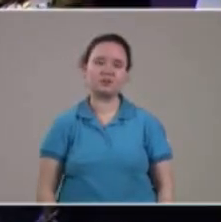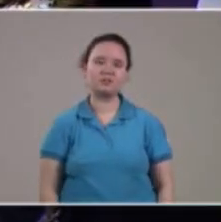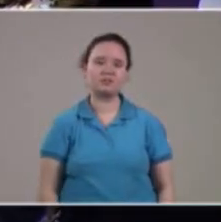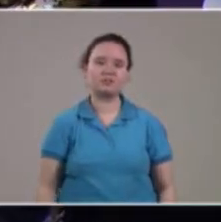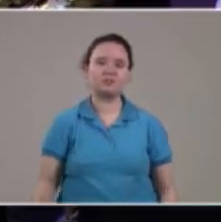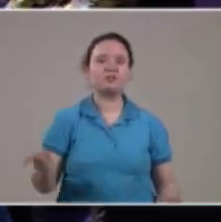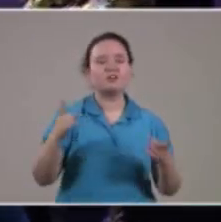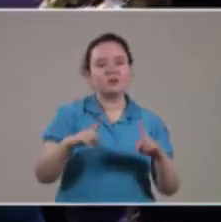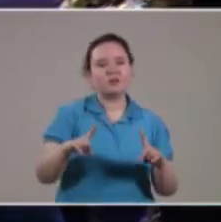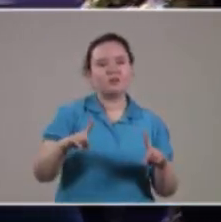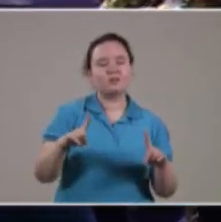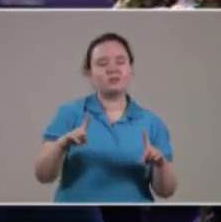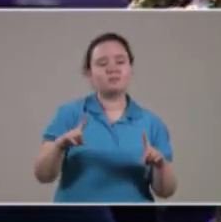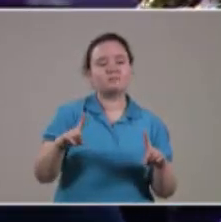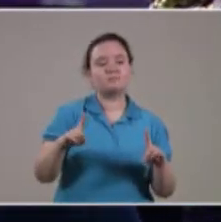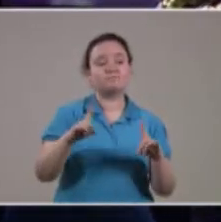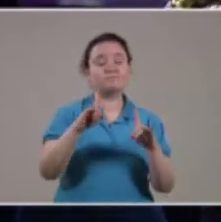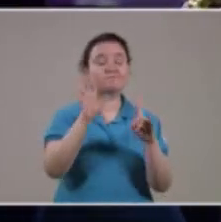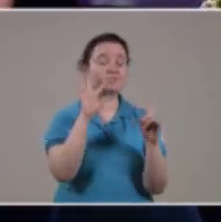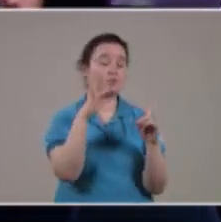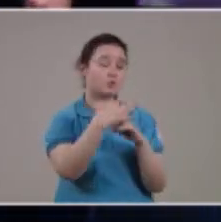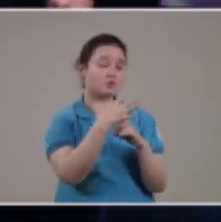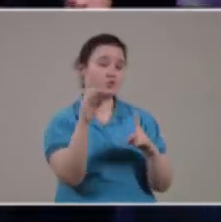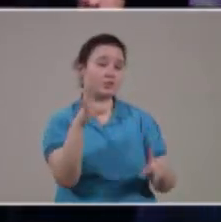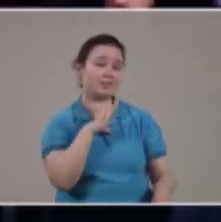Y la condición en su corazón que él tenía